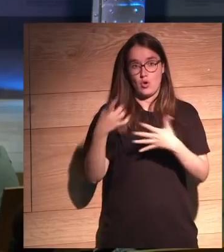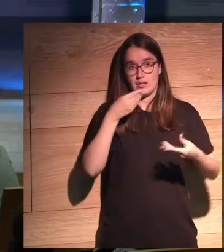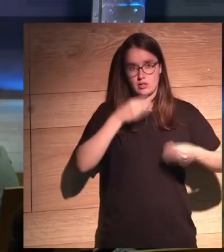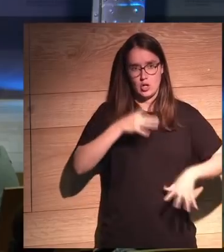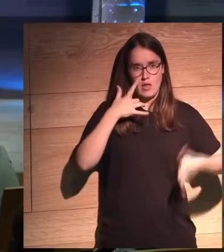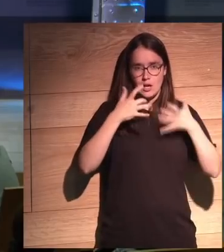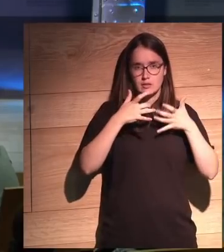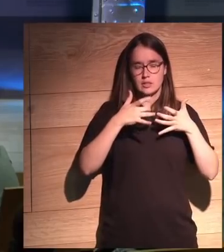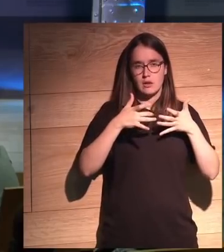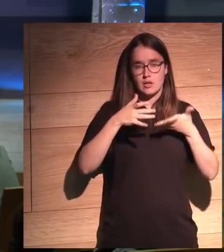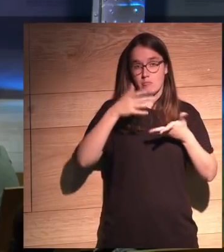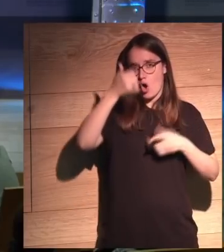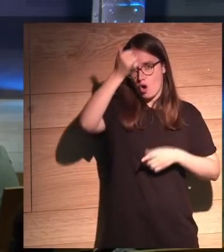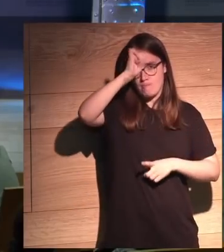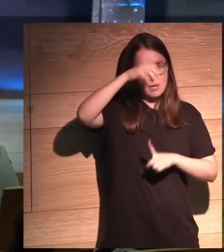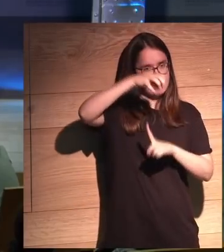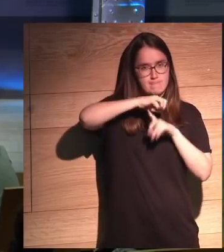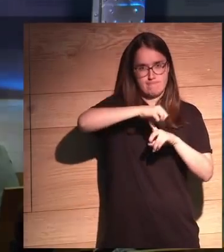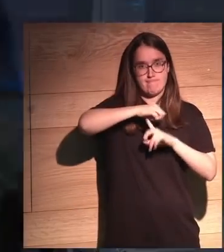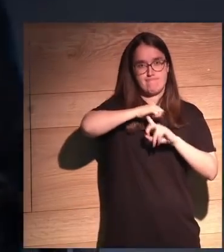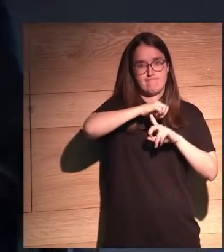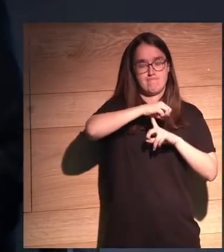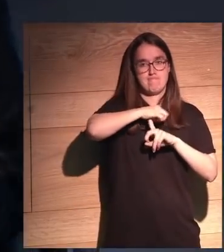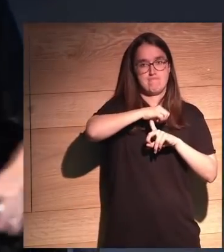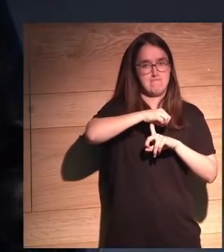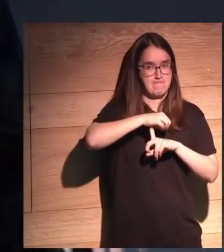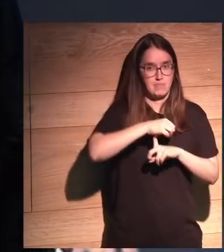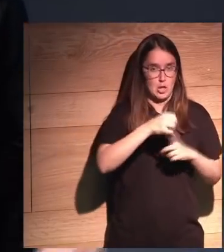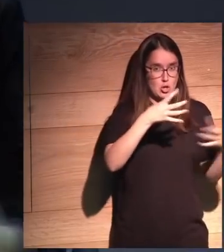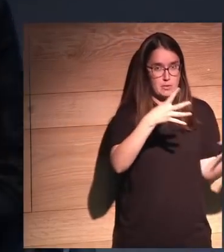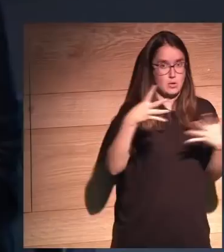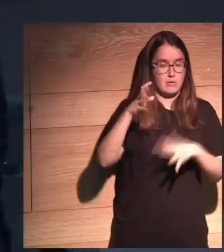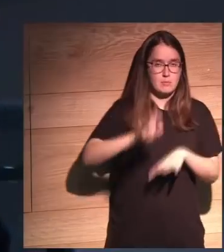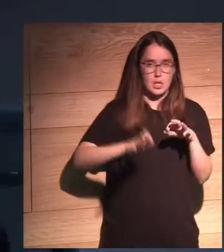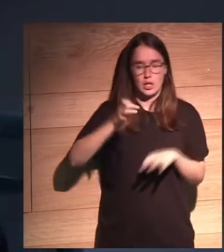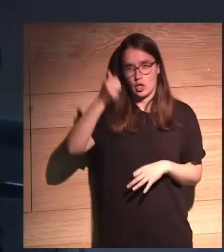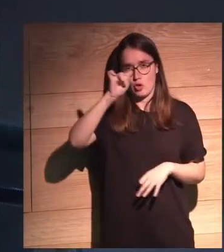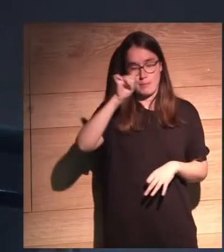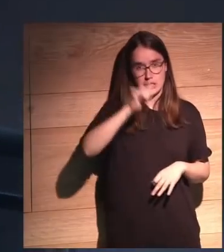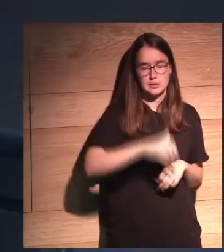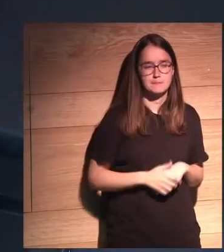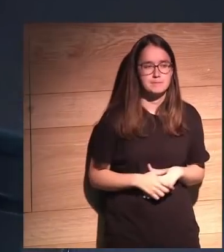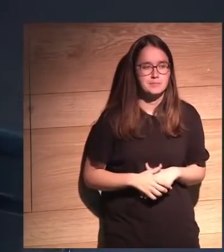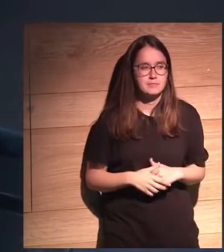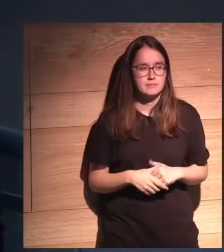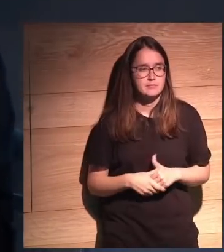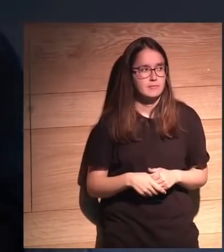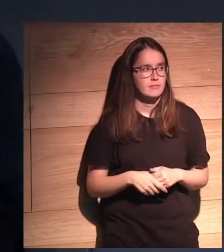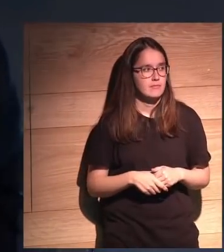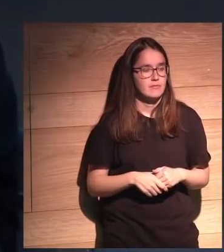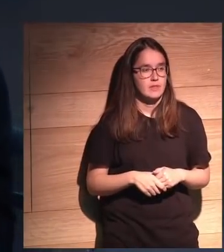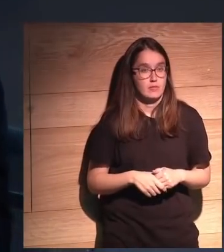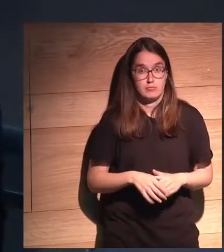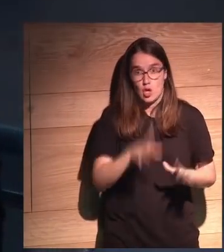evidentemente, androcéntrica, centrada en un 99% en nombres masculinos, de una